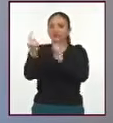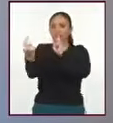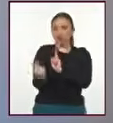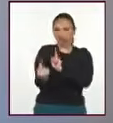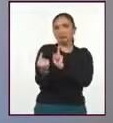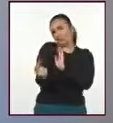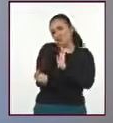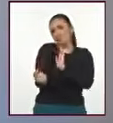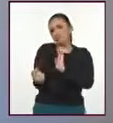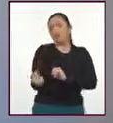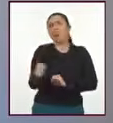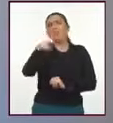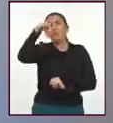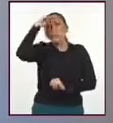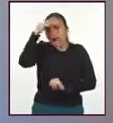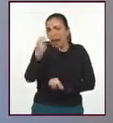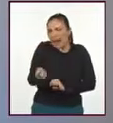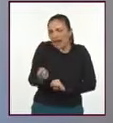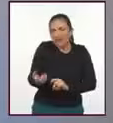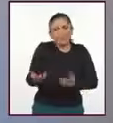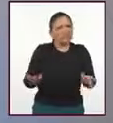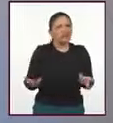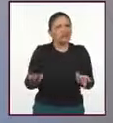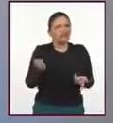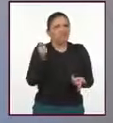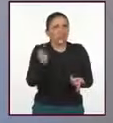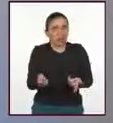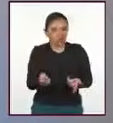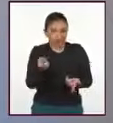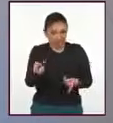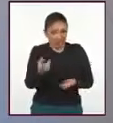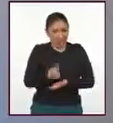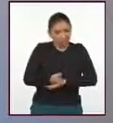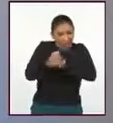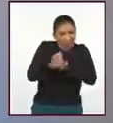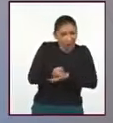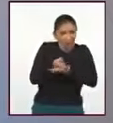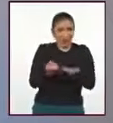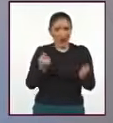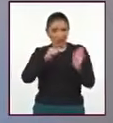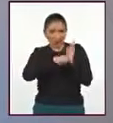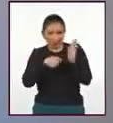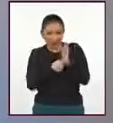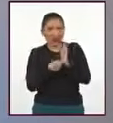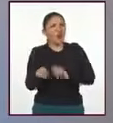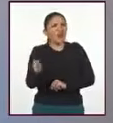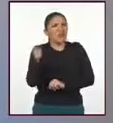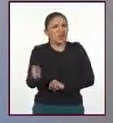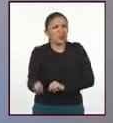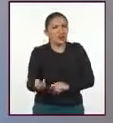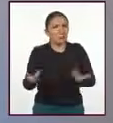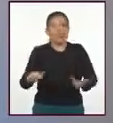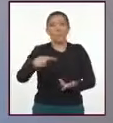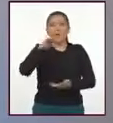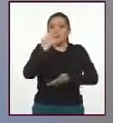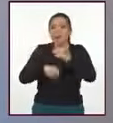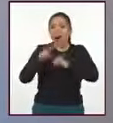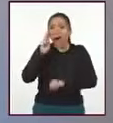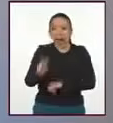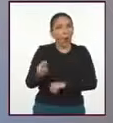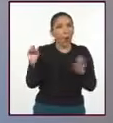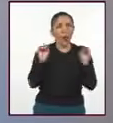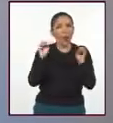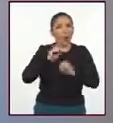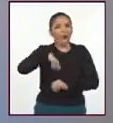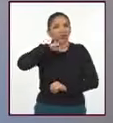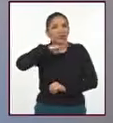llega a cuestionar, bueno, pero eso realmente, eso es terapia, es una técnica, ¿en qué consiste? Y lo que uno no ve en muchas ocasiones